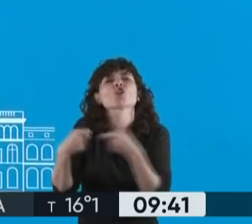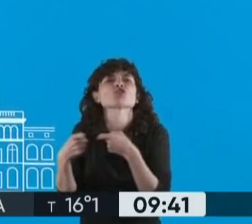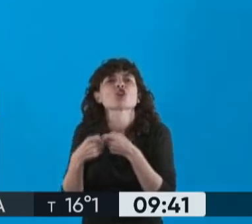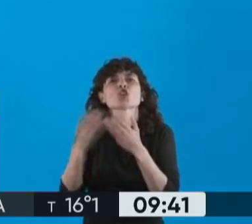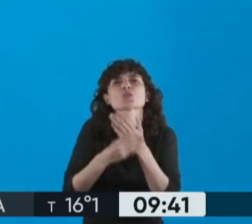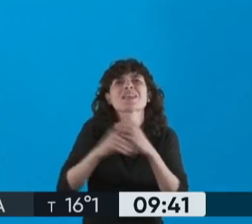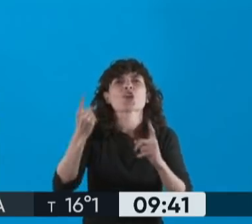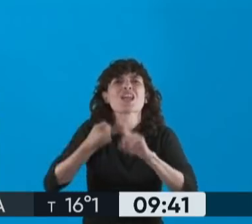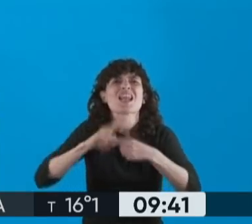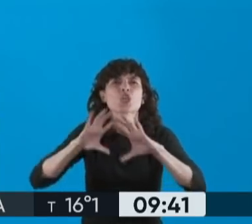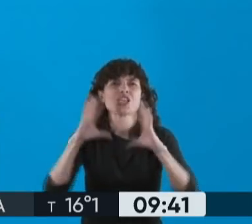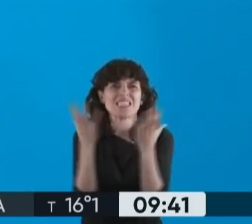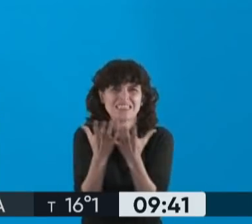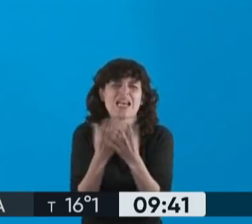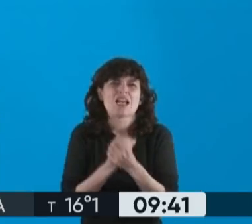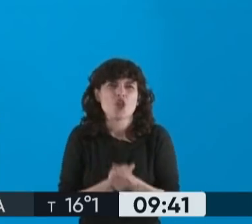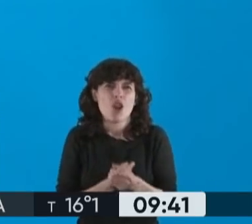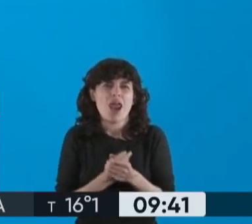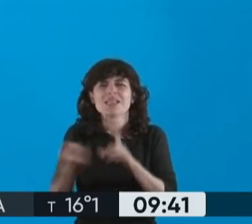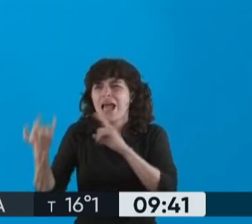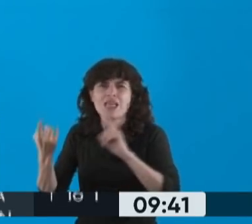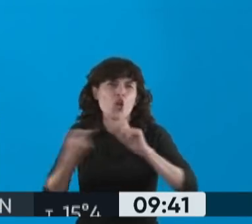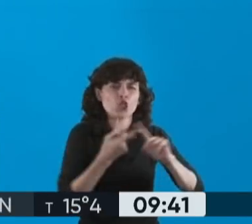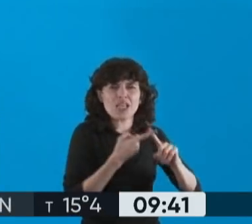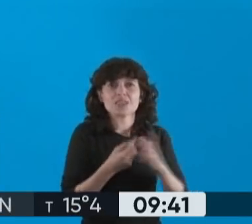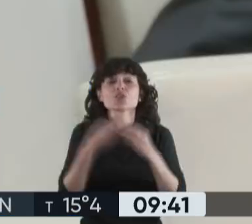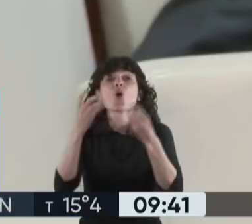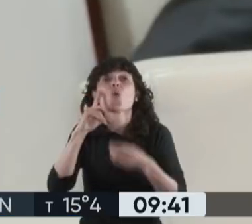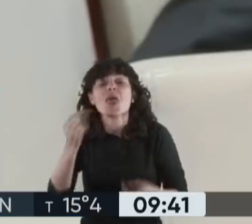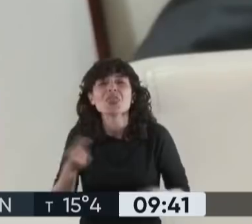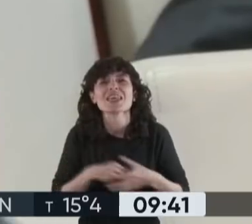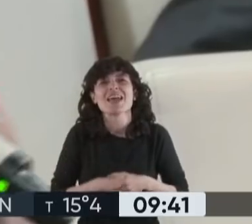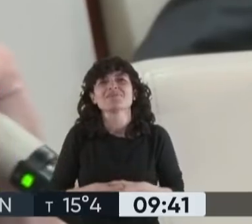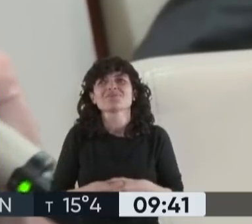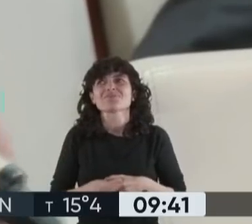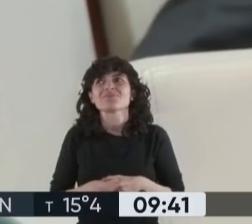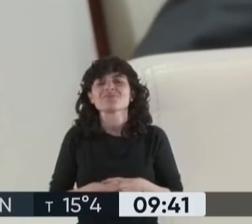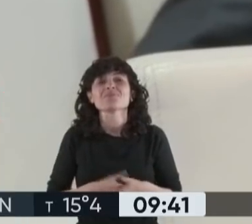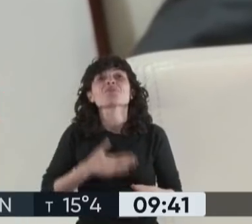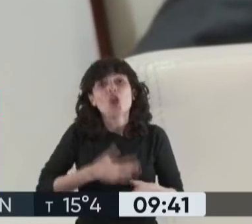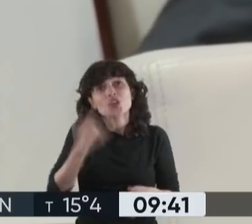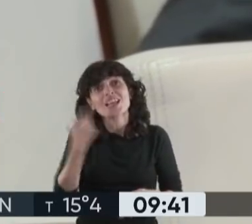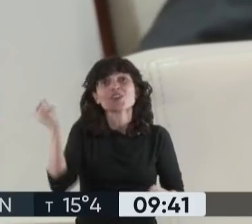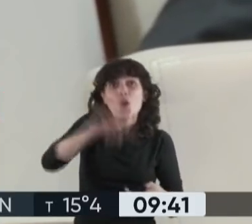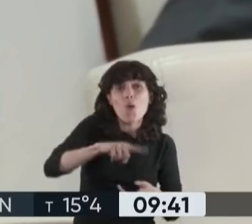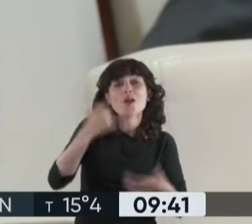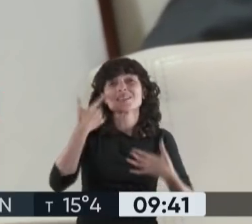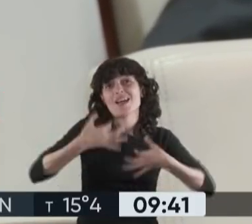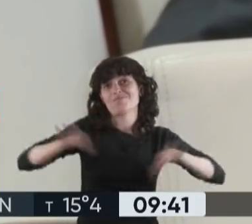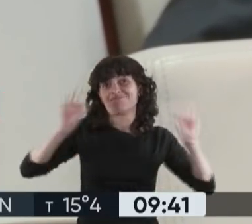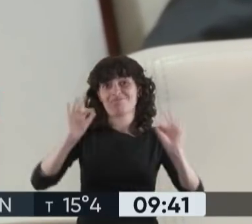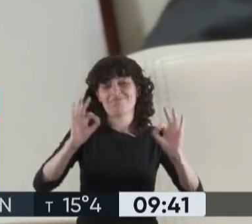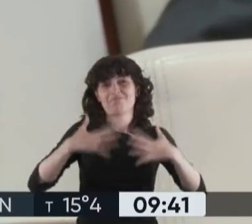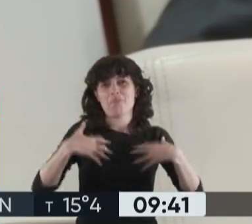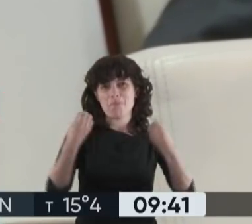gracias, Hernán. Brian Meyer. Hola, Brian, buen día. ¿Qué tal, Gabriela? Buen día. Una alegría verla nuevamente por aquí.